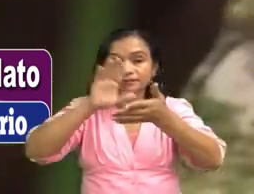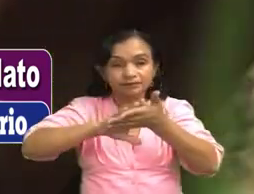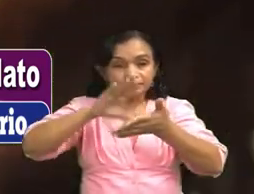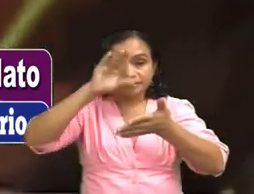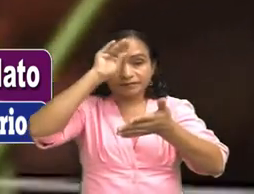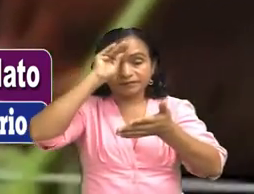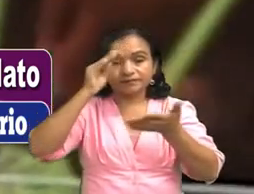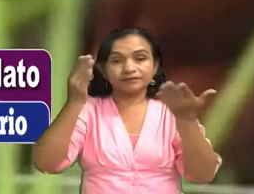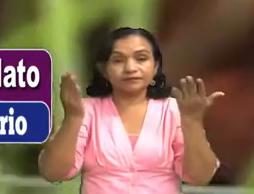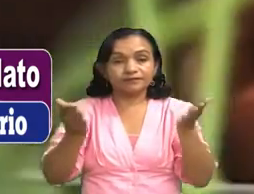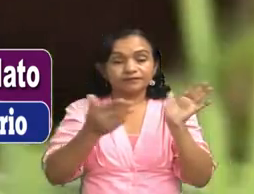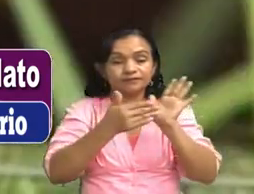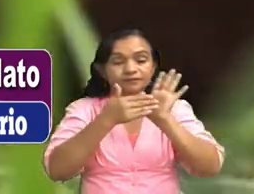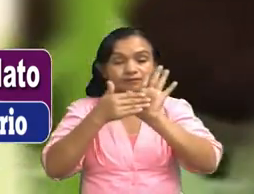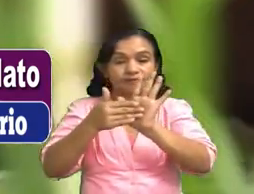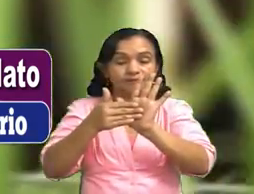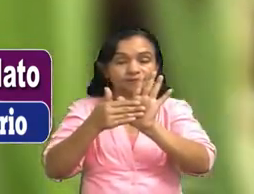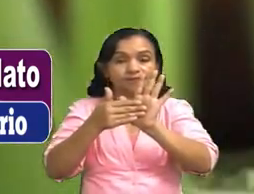muestra?